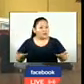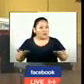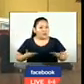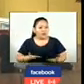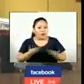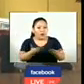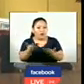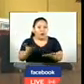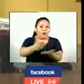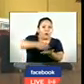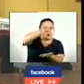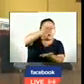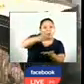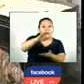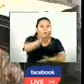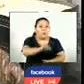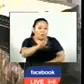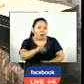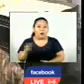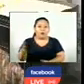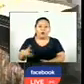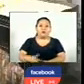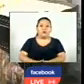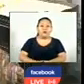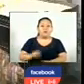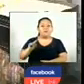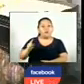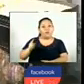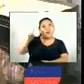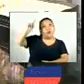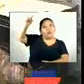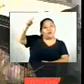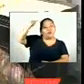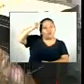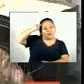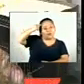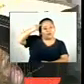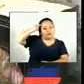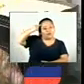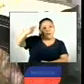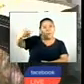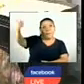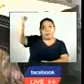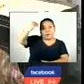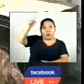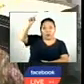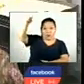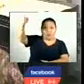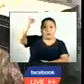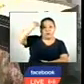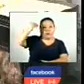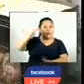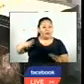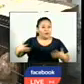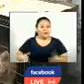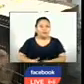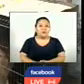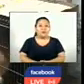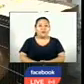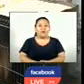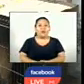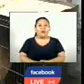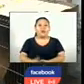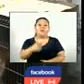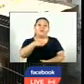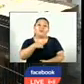que ayudar a los perritos a los gatitos fue Dios primeramente pienso yo que me quiso enseñar algo yo